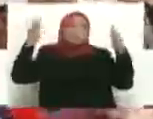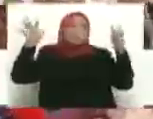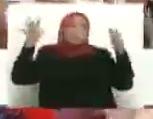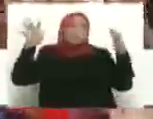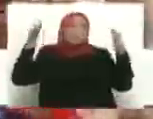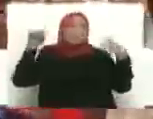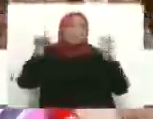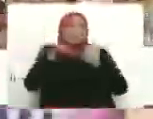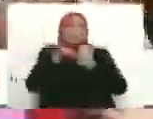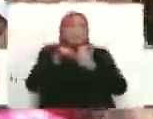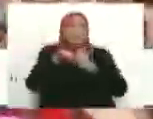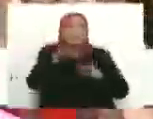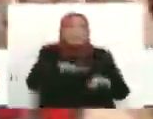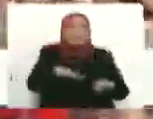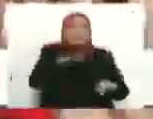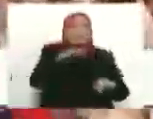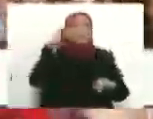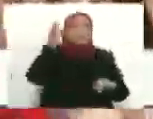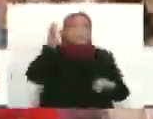Jiménez?